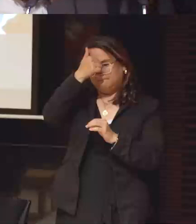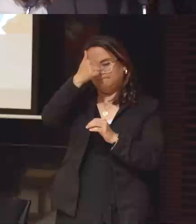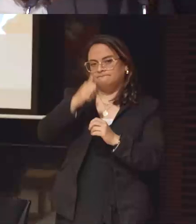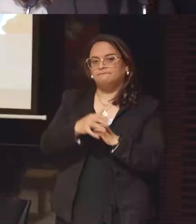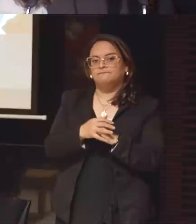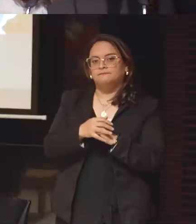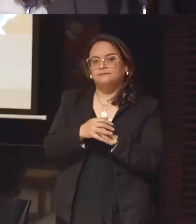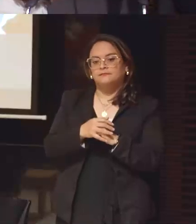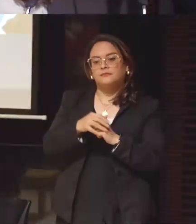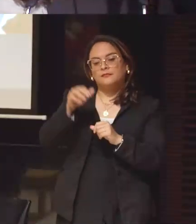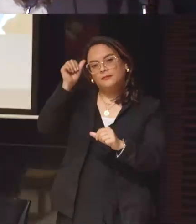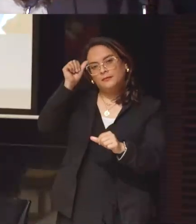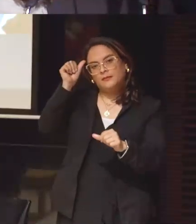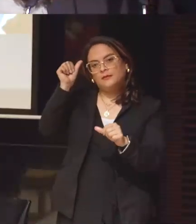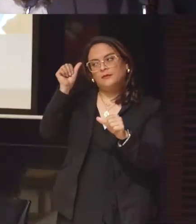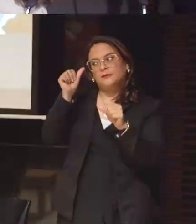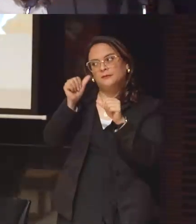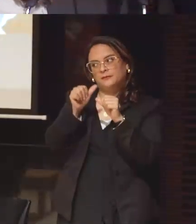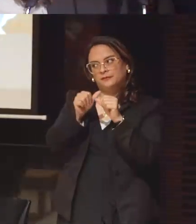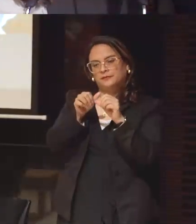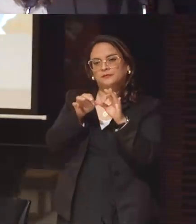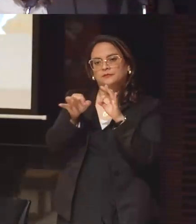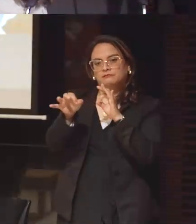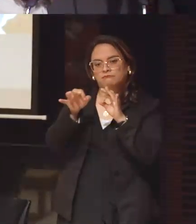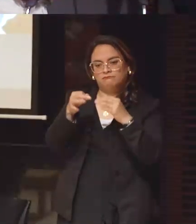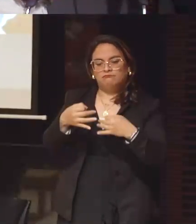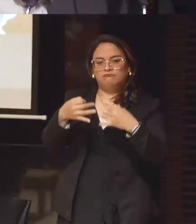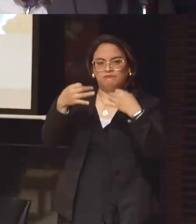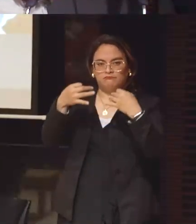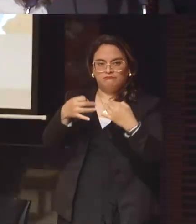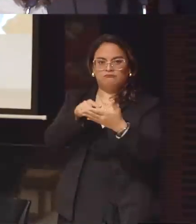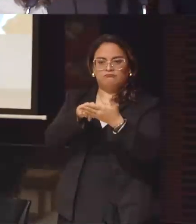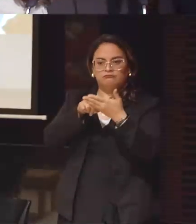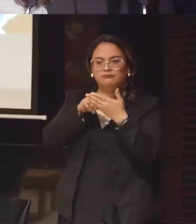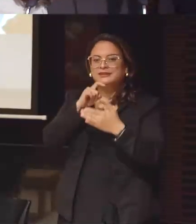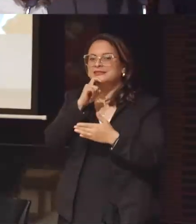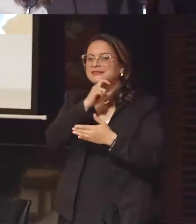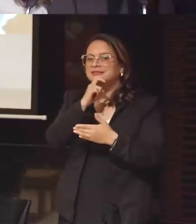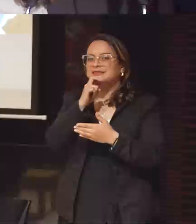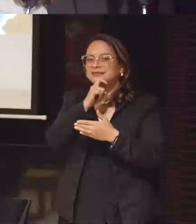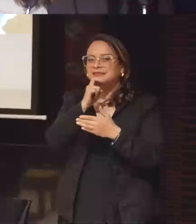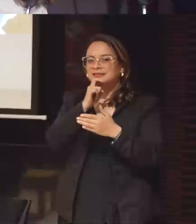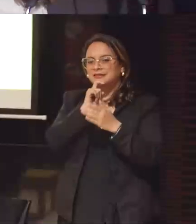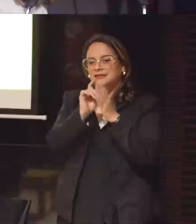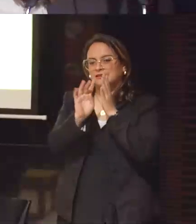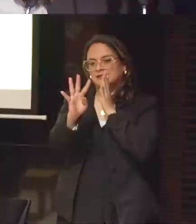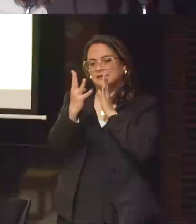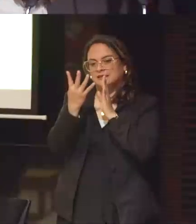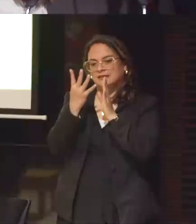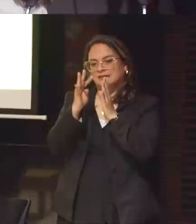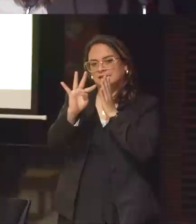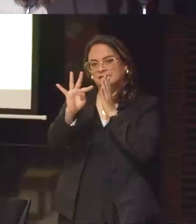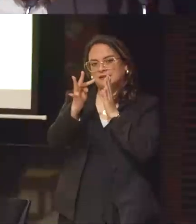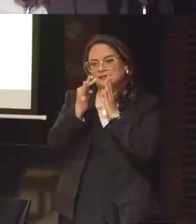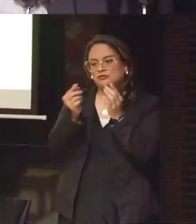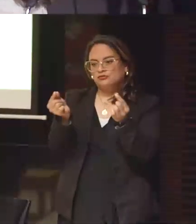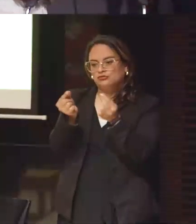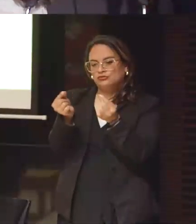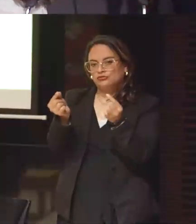la memoria, cuando hablamos de la localidad de Santa Fe de los Mártires, la narrativa de las comunidades que habitan el